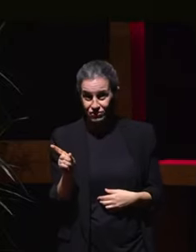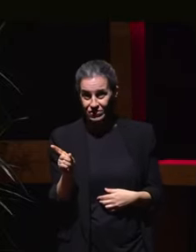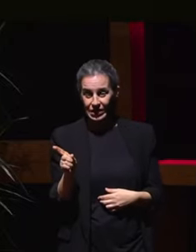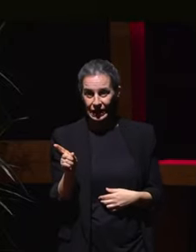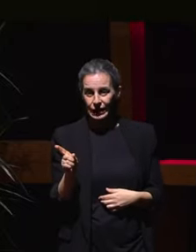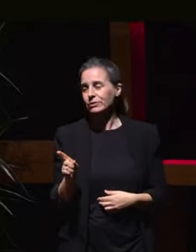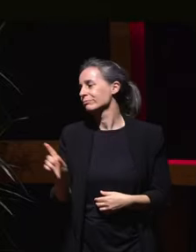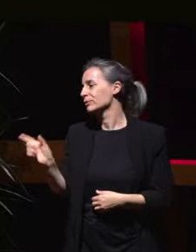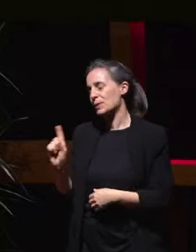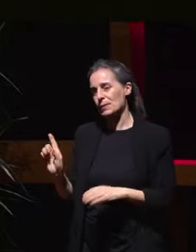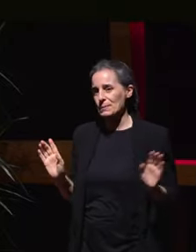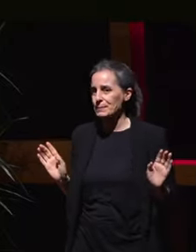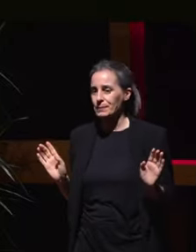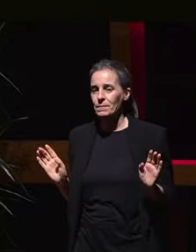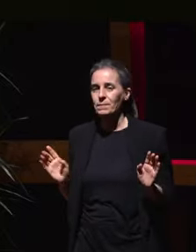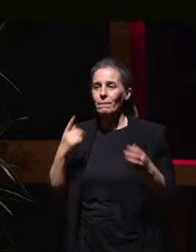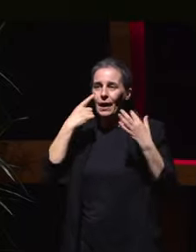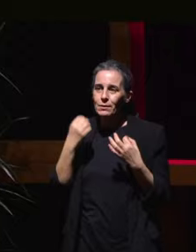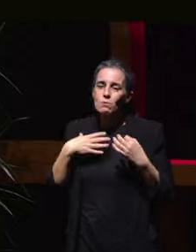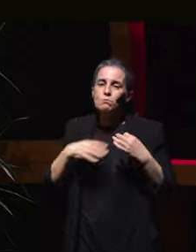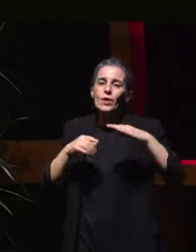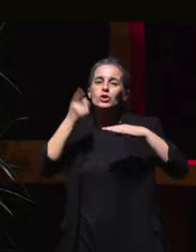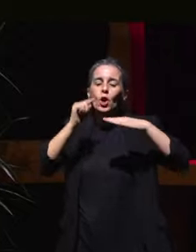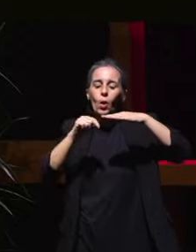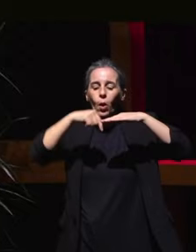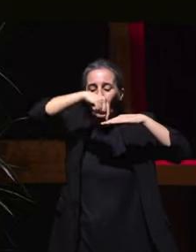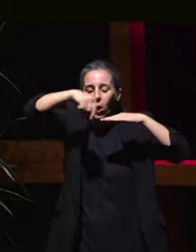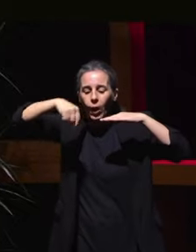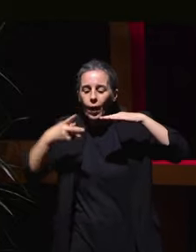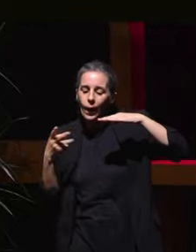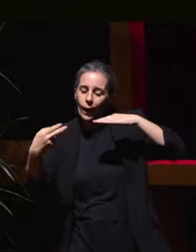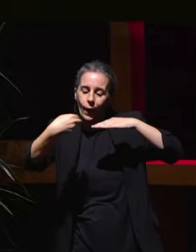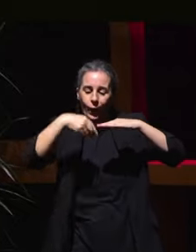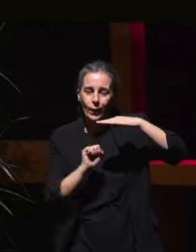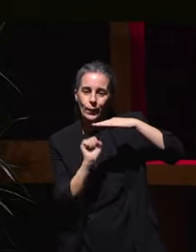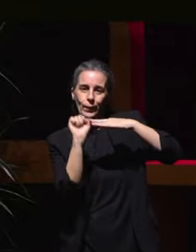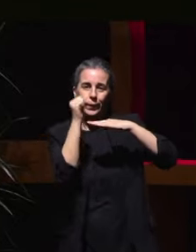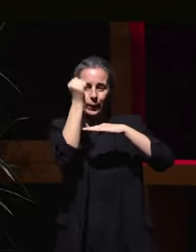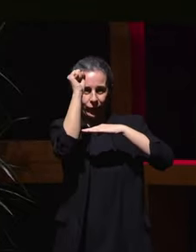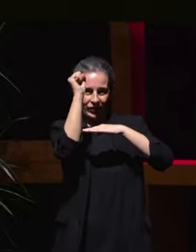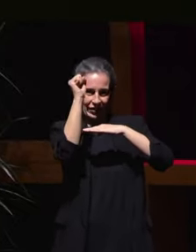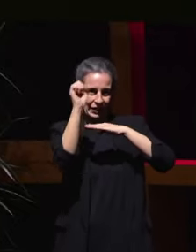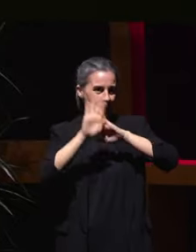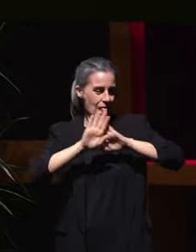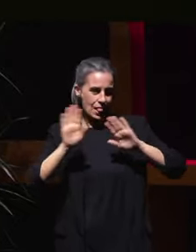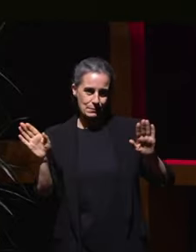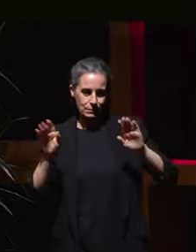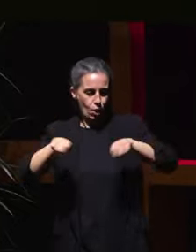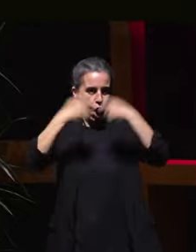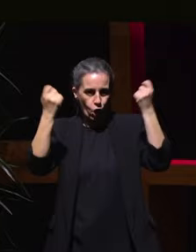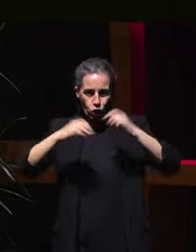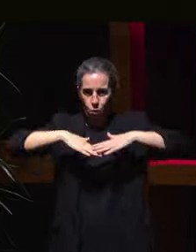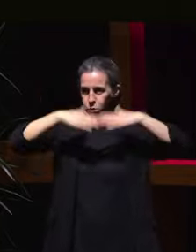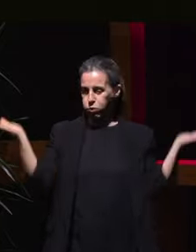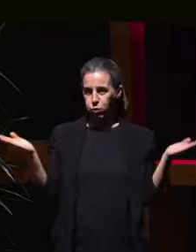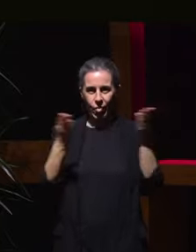ver, rompeu uno ou fixo un burato nel, non? Foi a primeira que botou a cabeza,